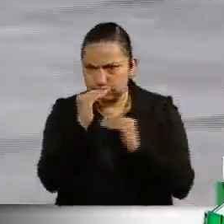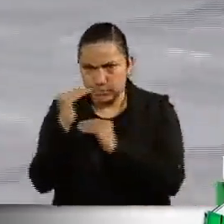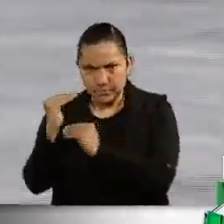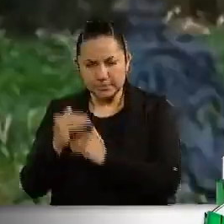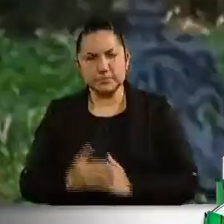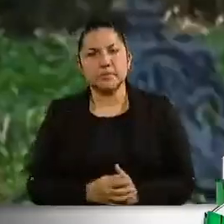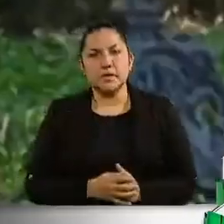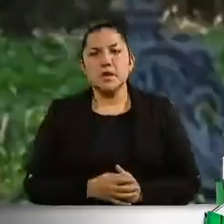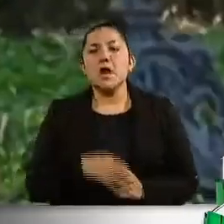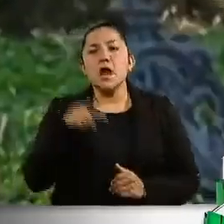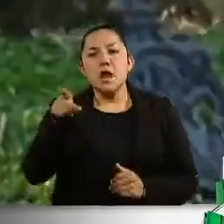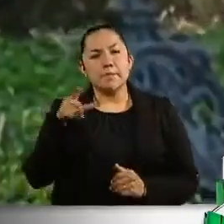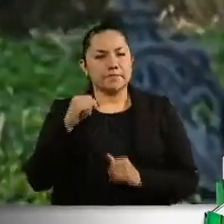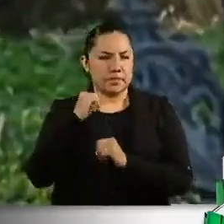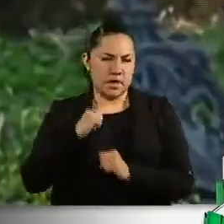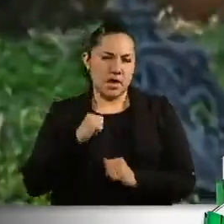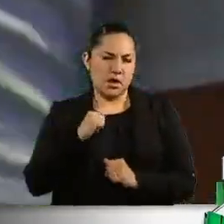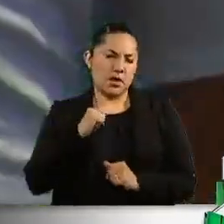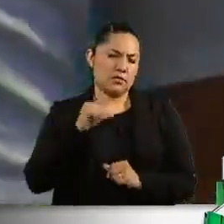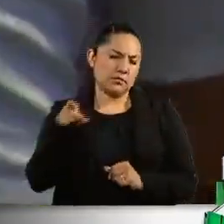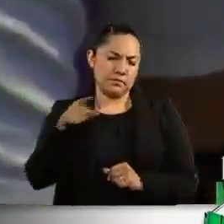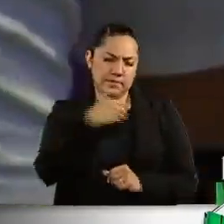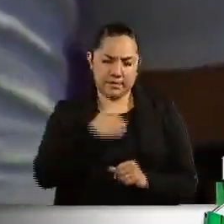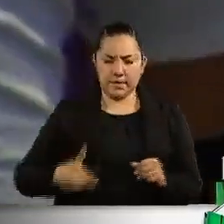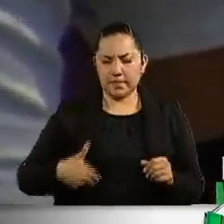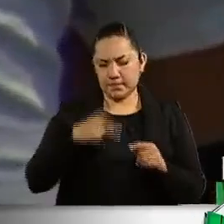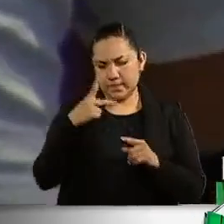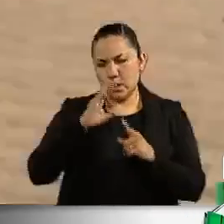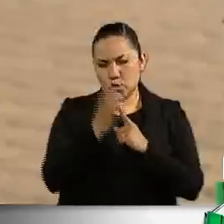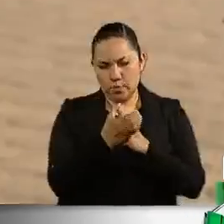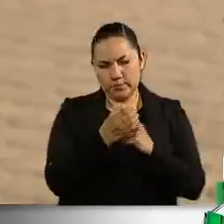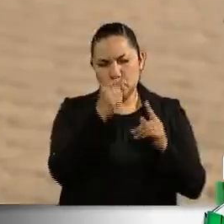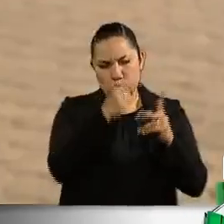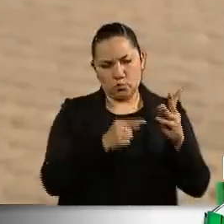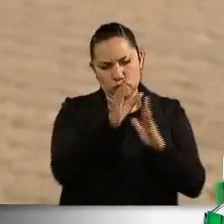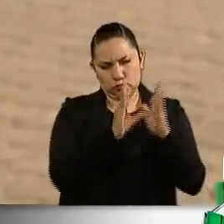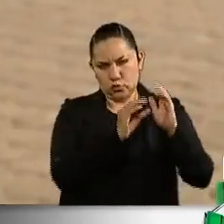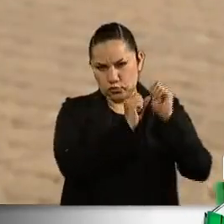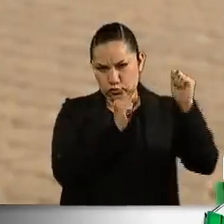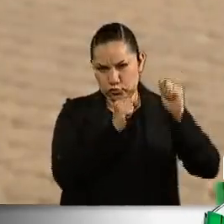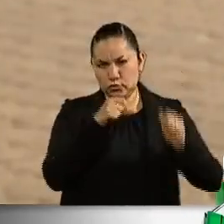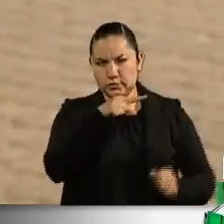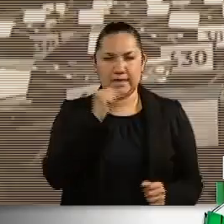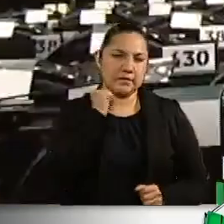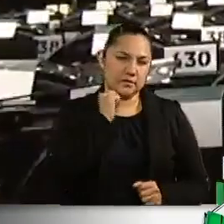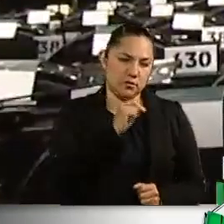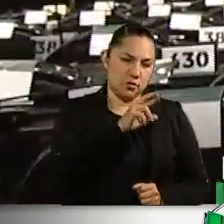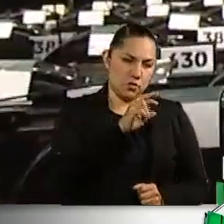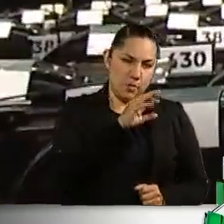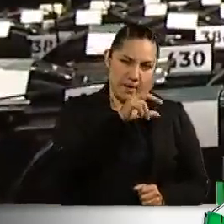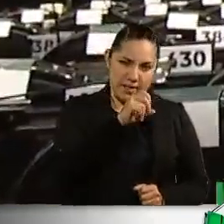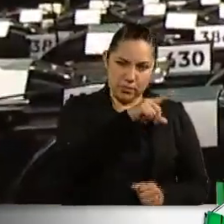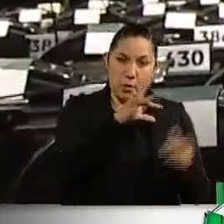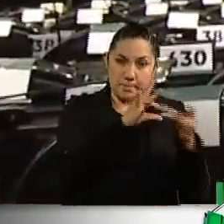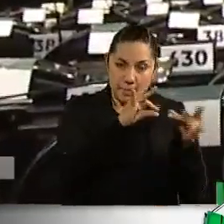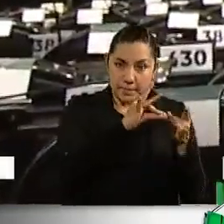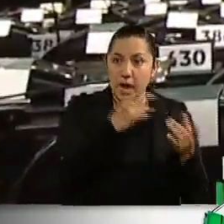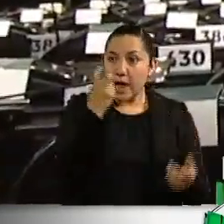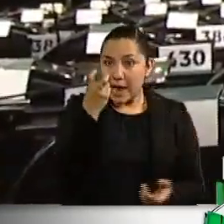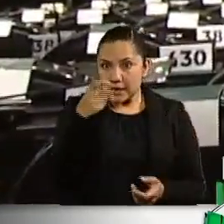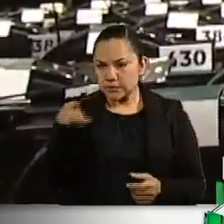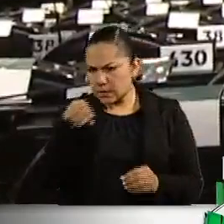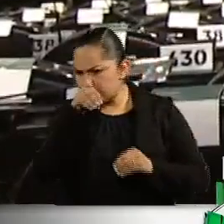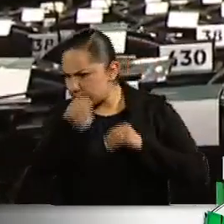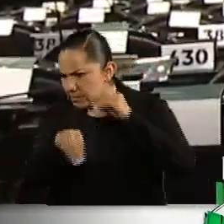Constitucionales, Juan Ramiro Robledo, quien confirmó que será a fin de mes cuando se dictamine esta iniciativa. La comisión la vamos a